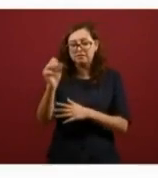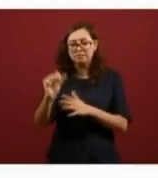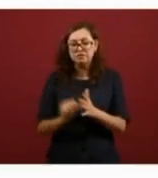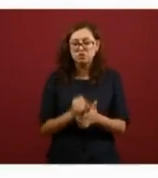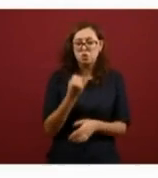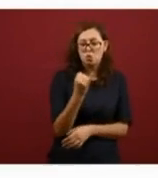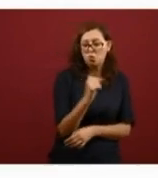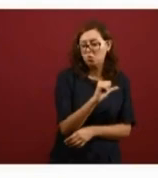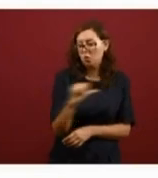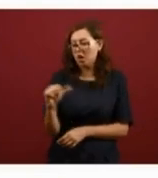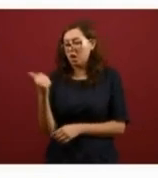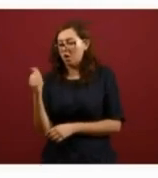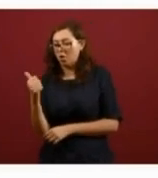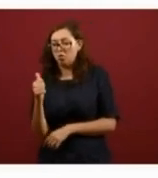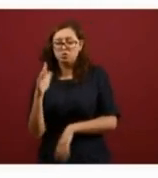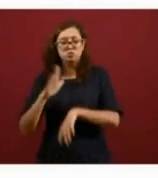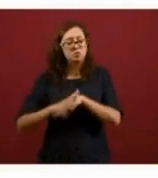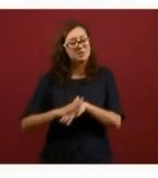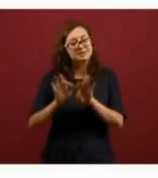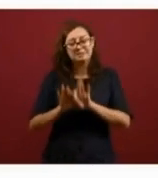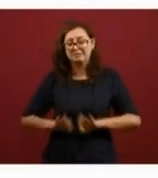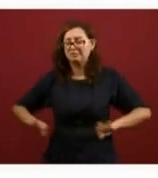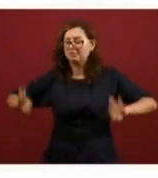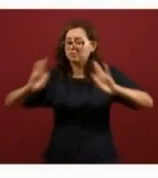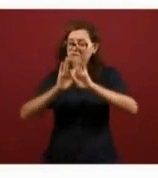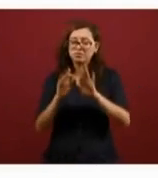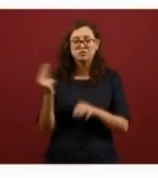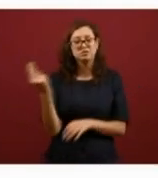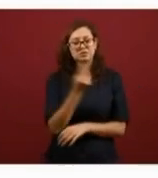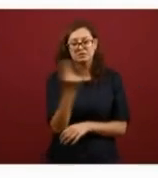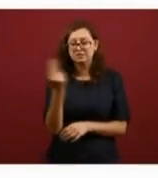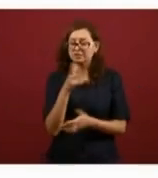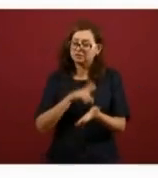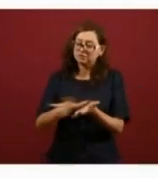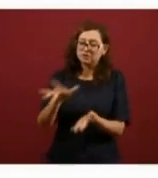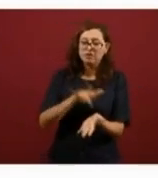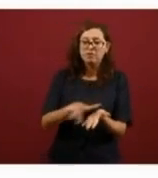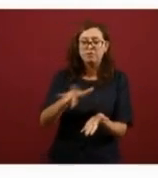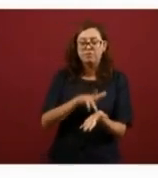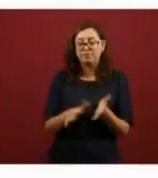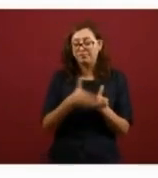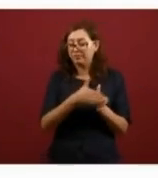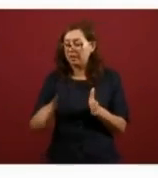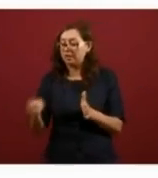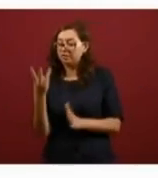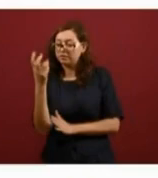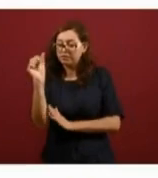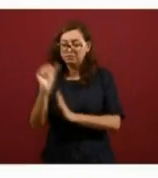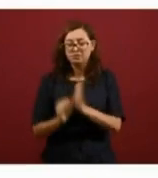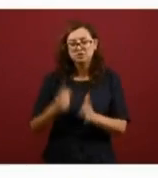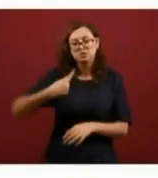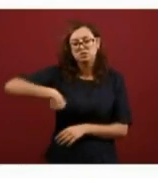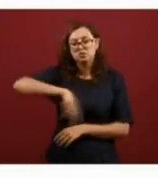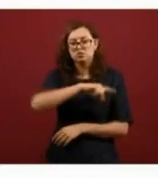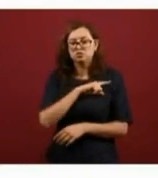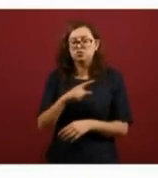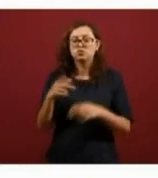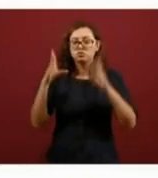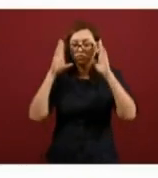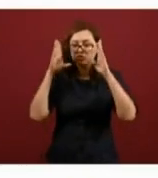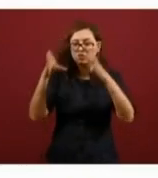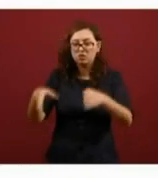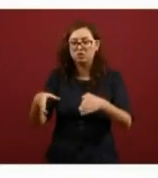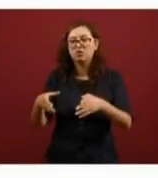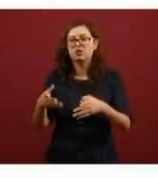a agosto es el punto medular para la recepción de apoyos, y en este trimestre nos estamos enfocando la dispersión a